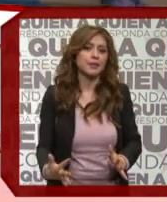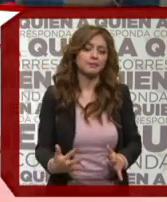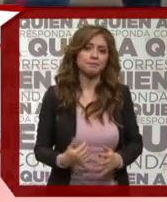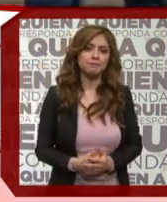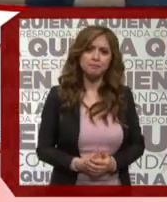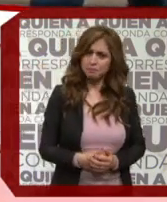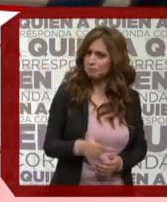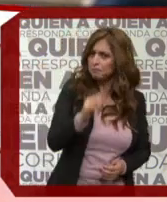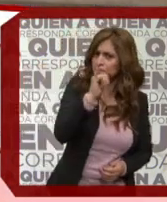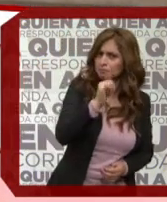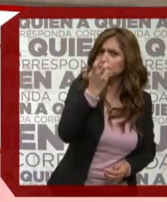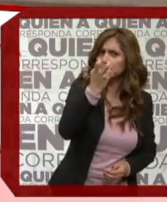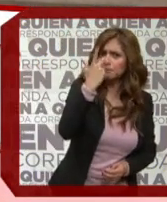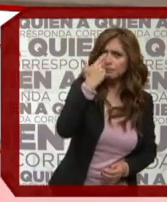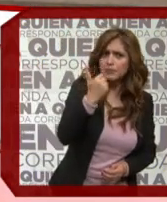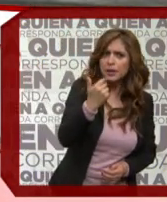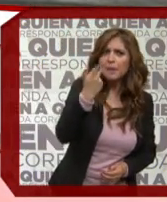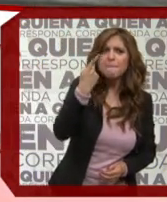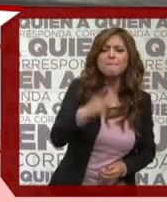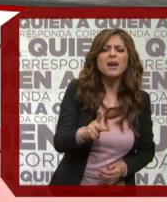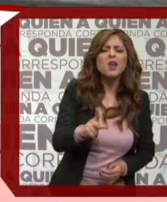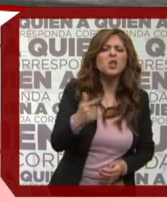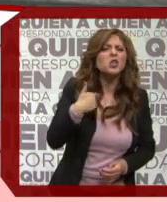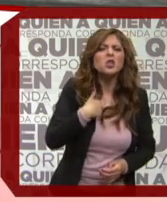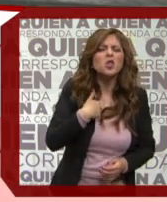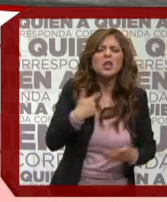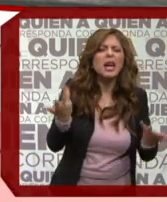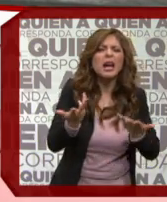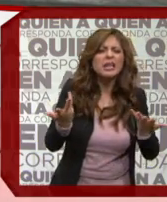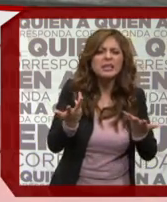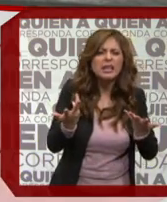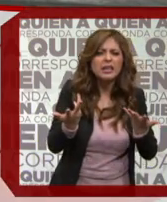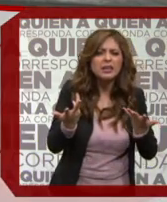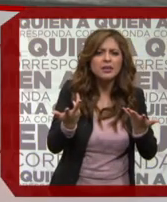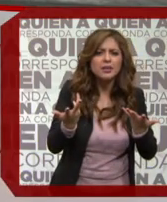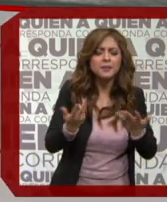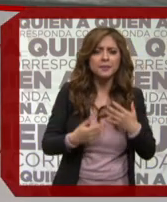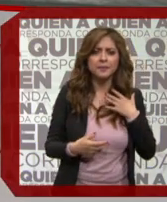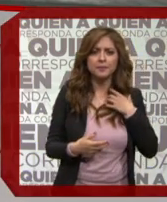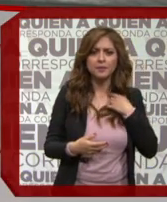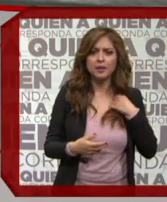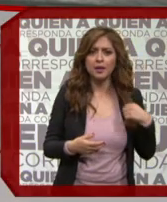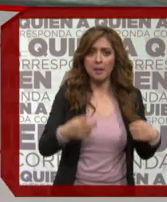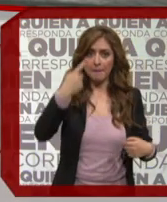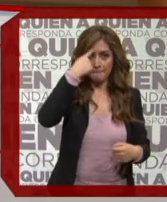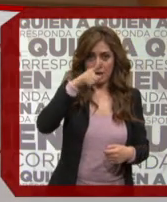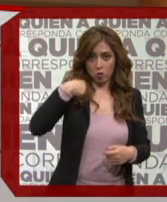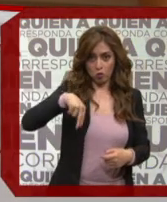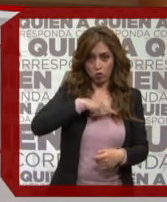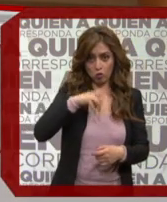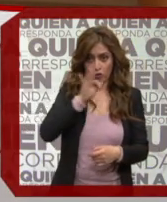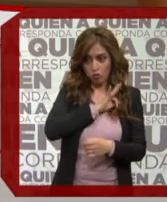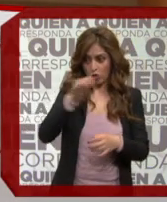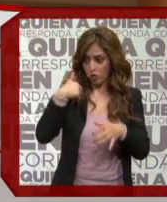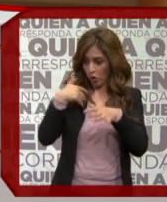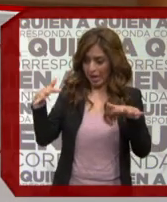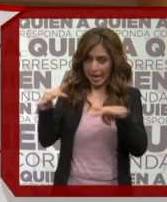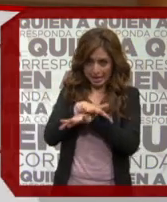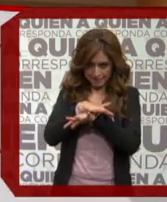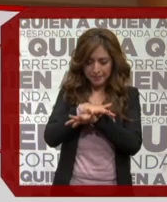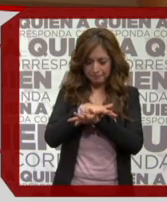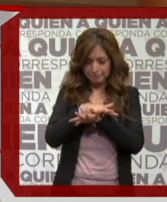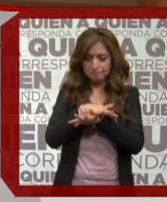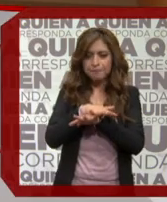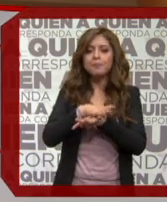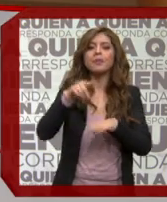parte. Pero, ¿qué es lo que yo voy a poner para que efectivamente podamos cambiar esto? Cuando en